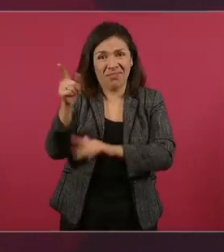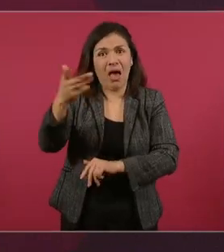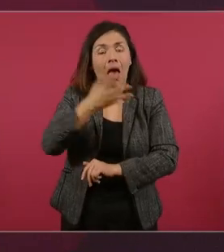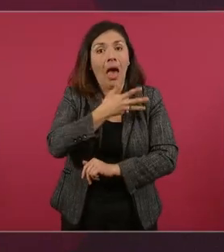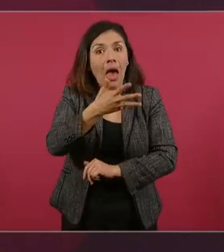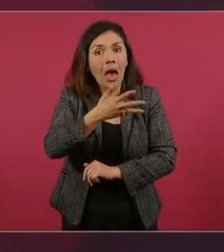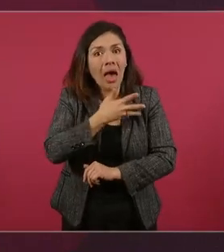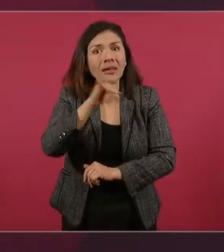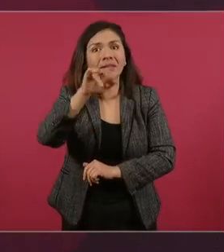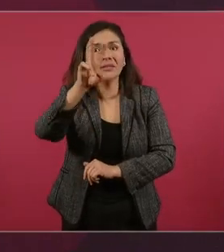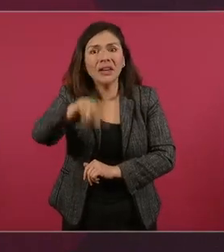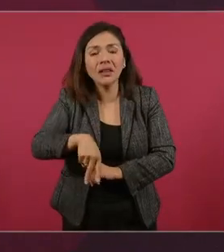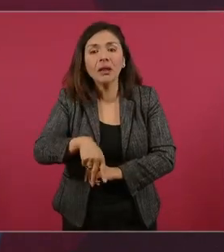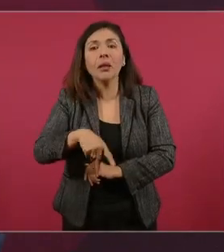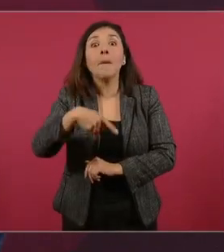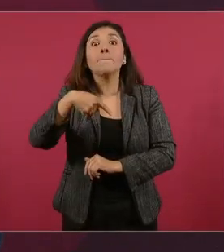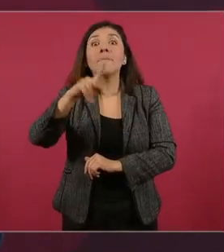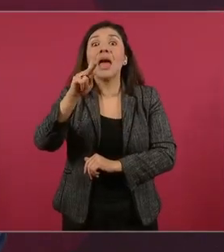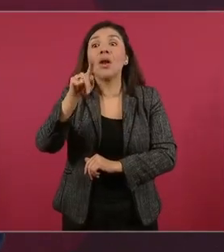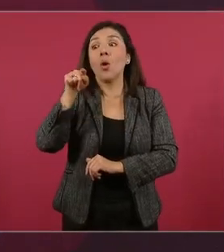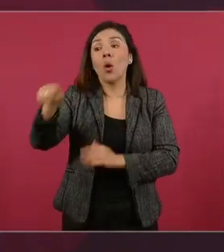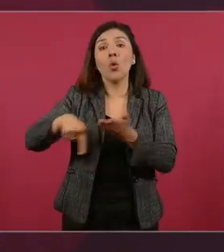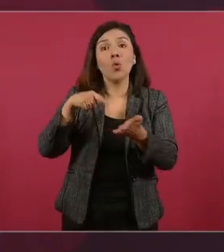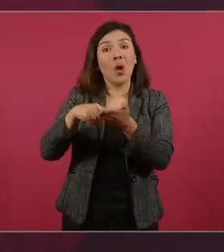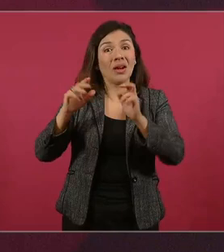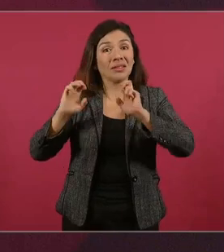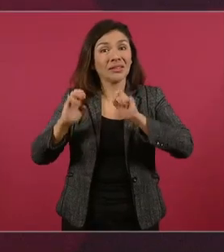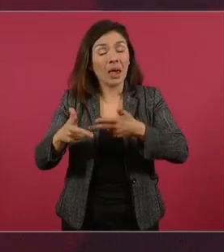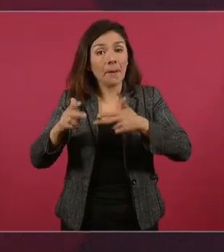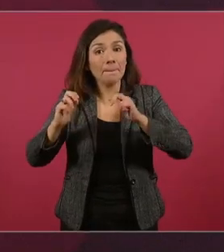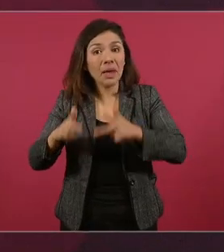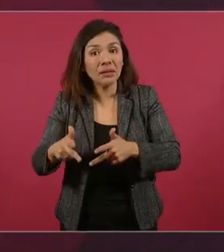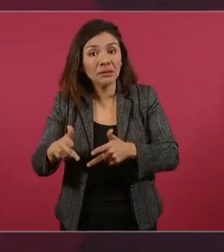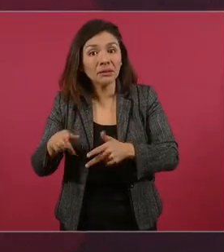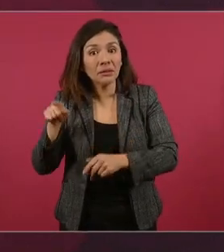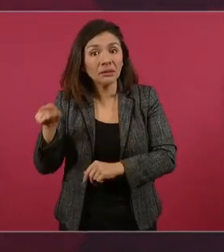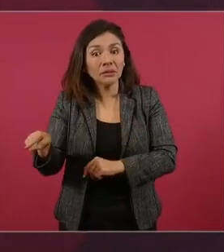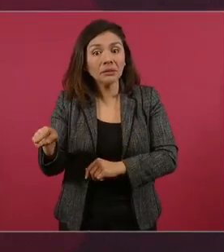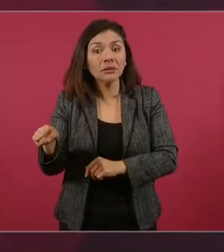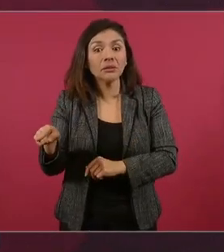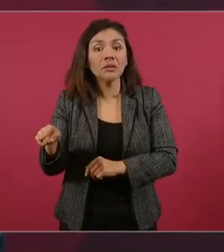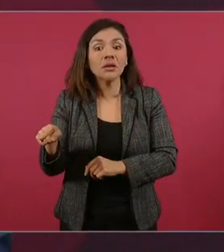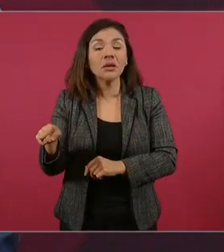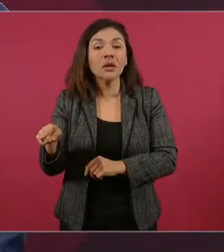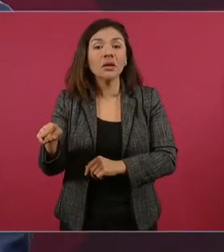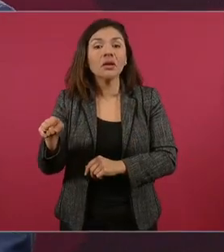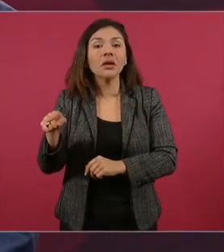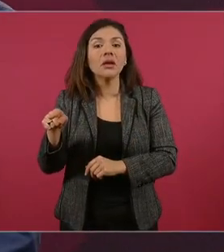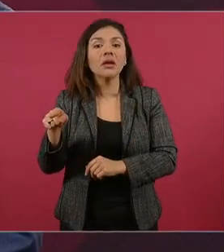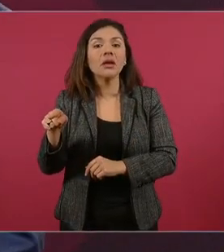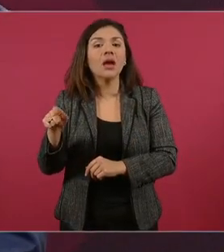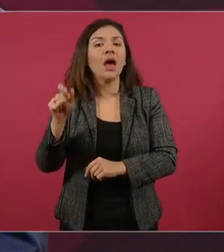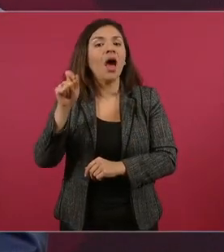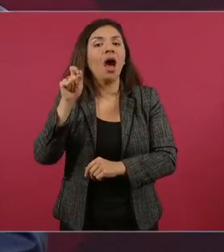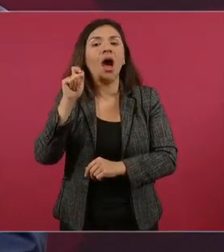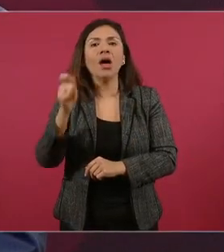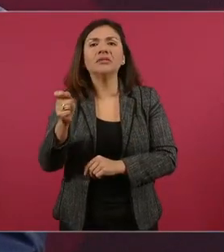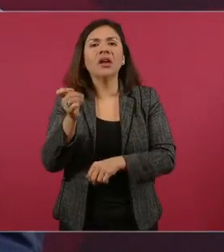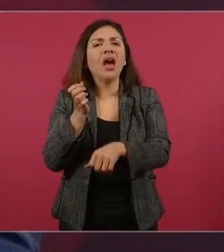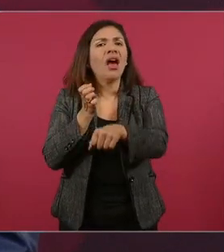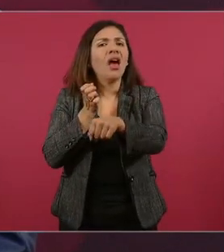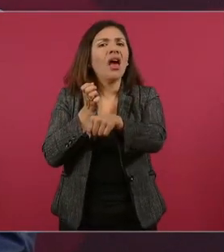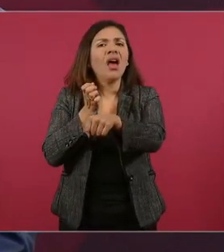pero que Chiapas es de los